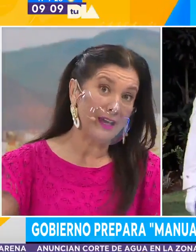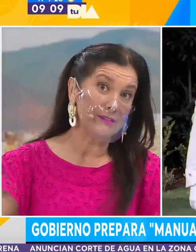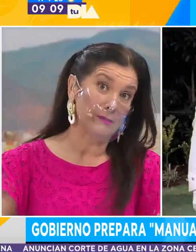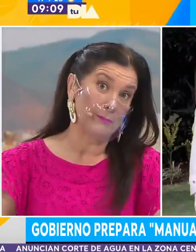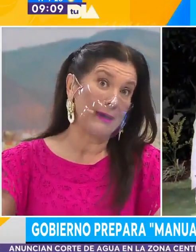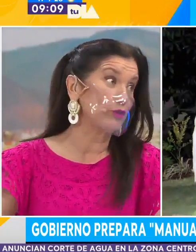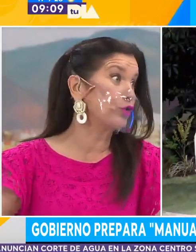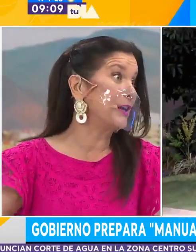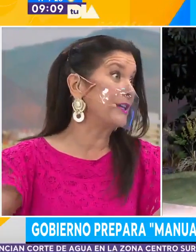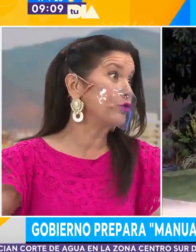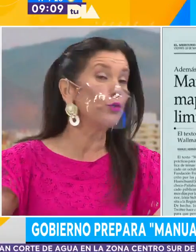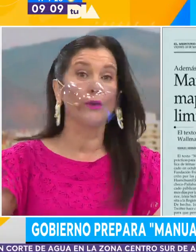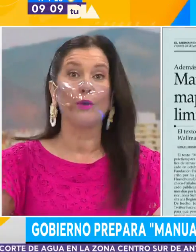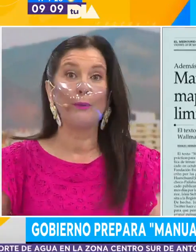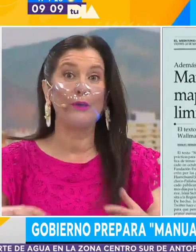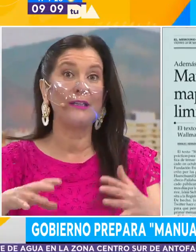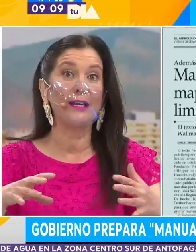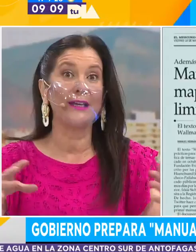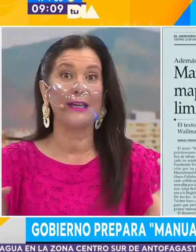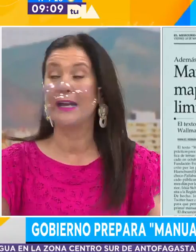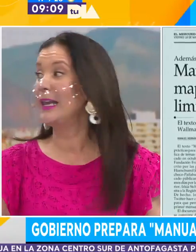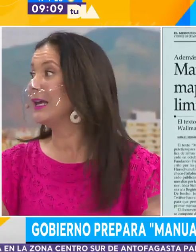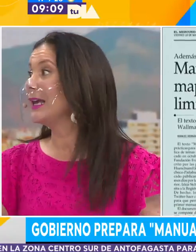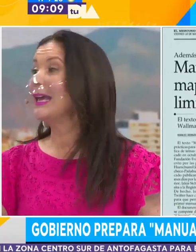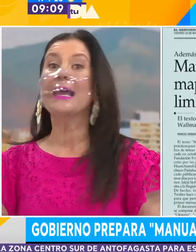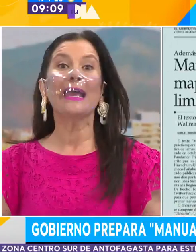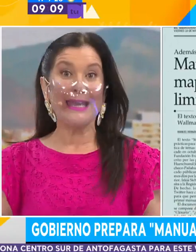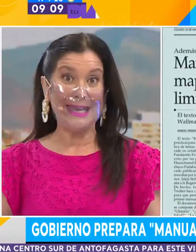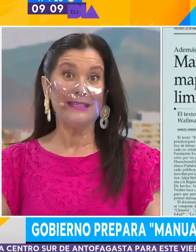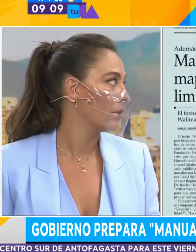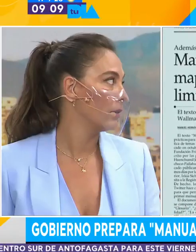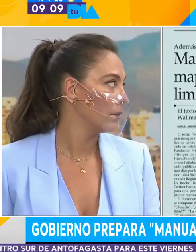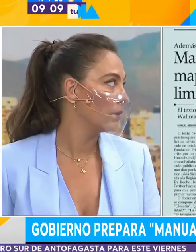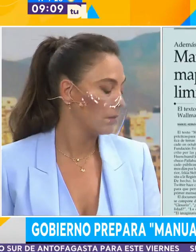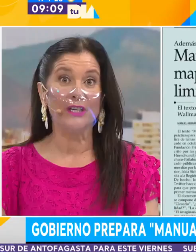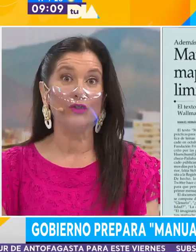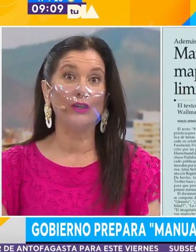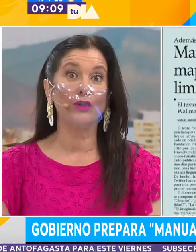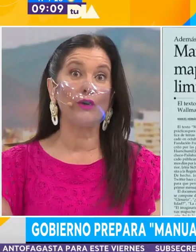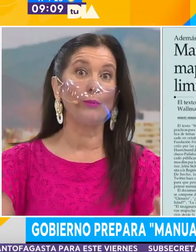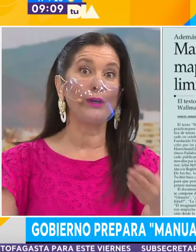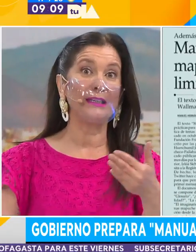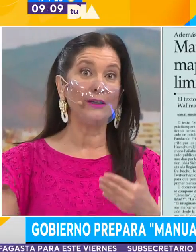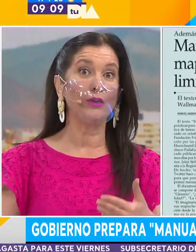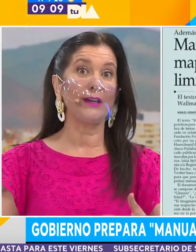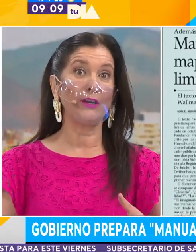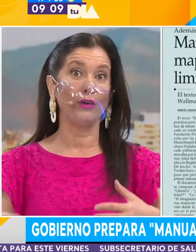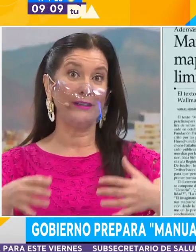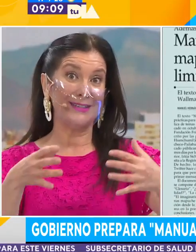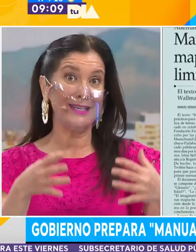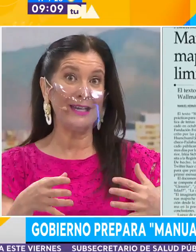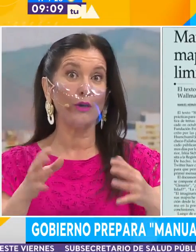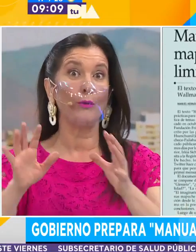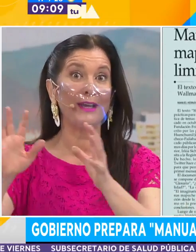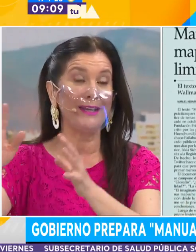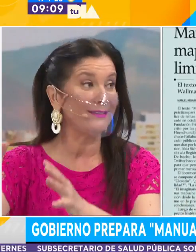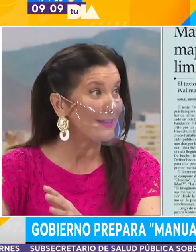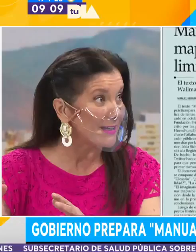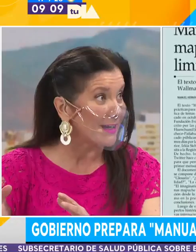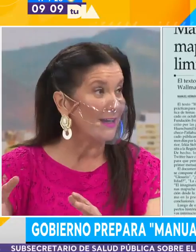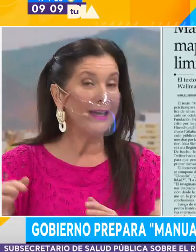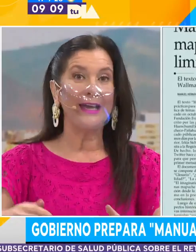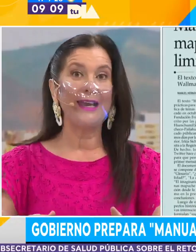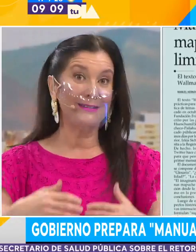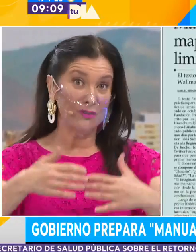en lugar de Macrozona Sur, los periodistas en general... como país mapuche. Que es el país mapuche, ¿no es cierto?, que incorpora tanto la región de Chile como de